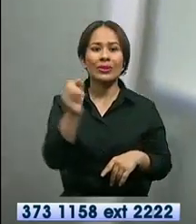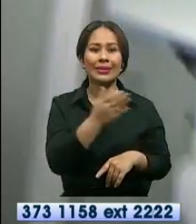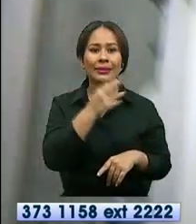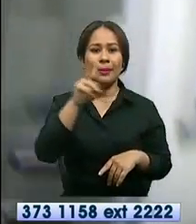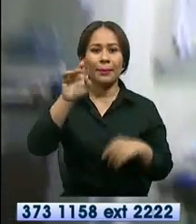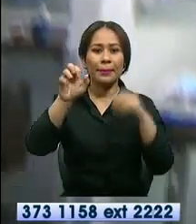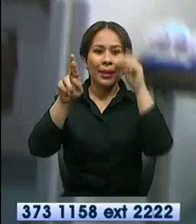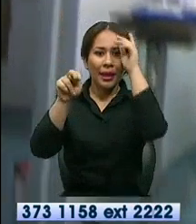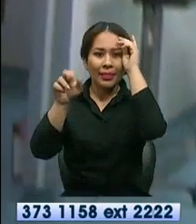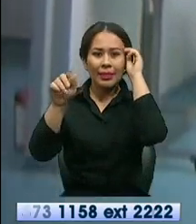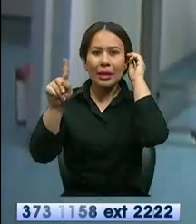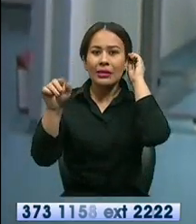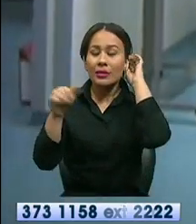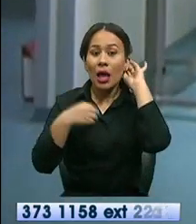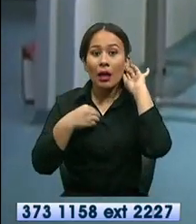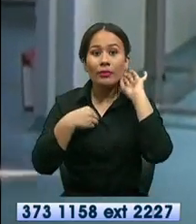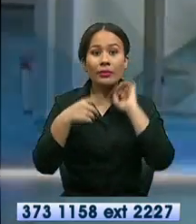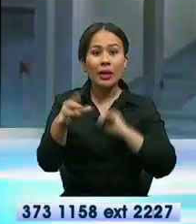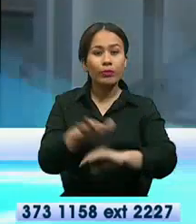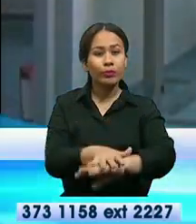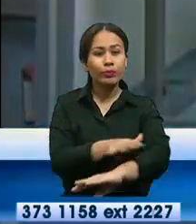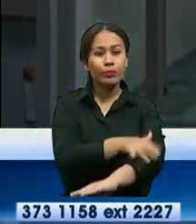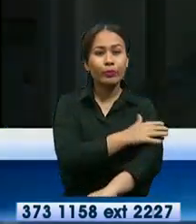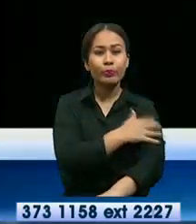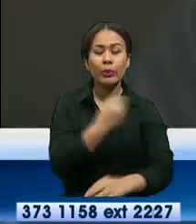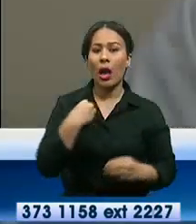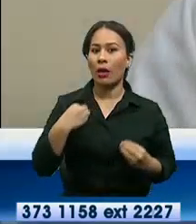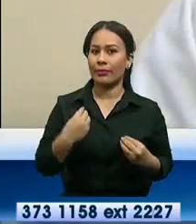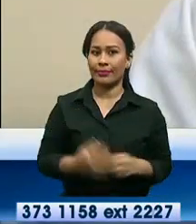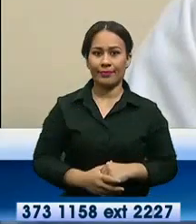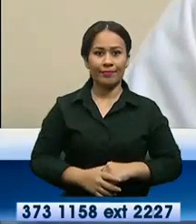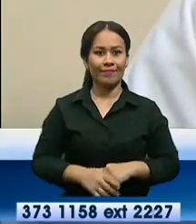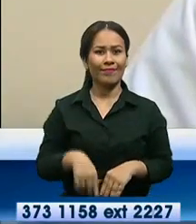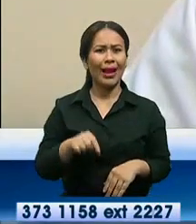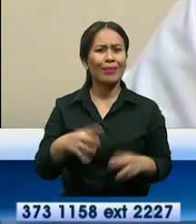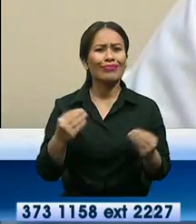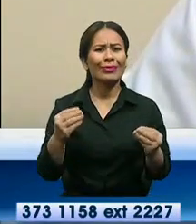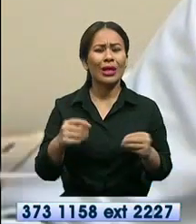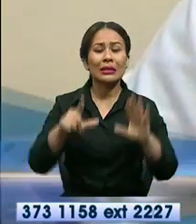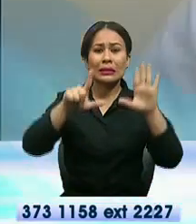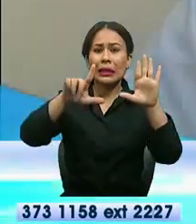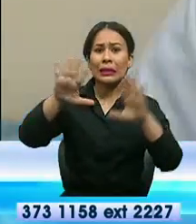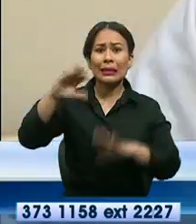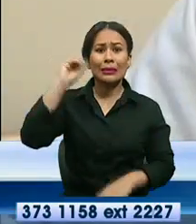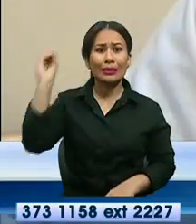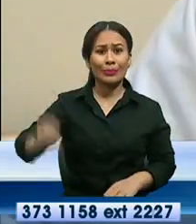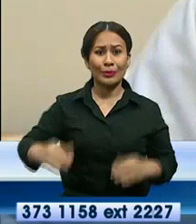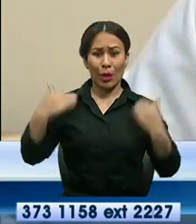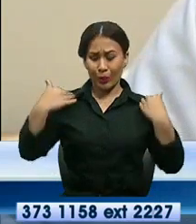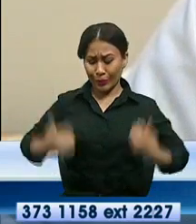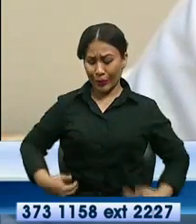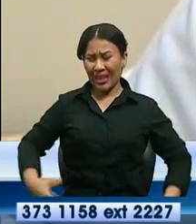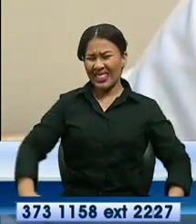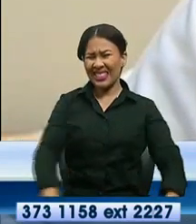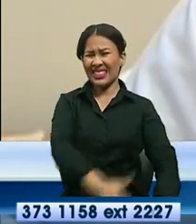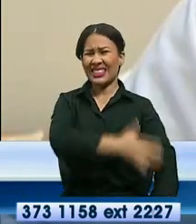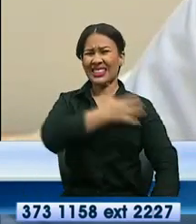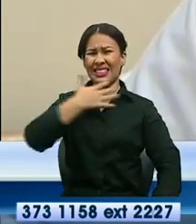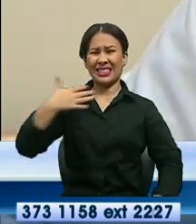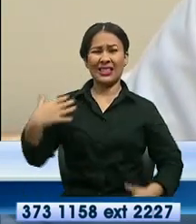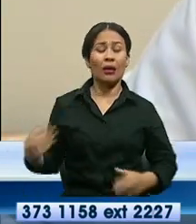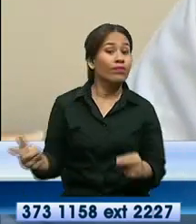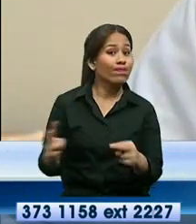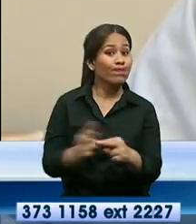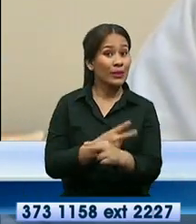cuidados intensivos de la unidad de quemados. Y él está pues con el alrededor del 70-75% de superficie corporal quemada, es decir, una quemadura muy